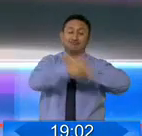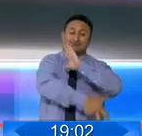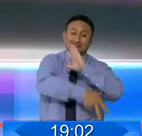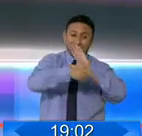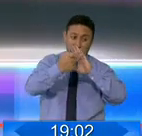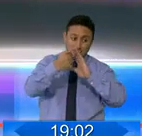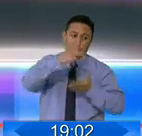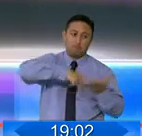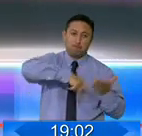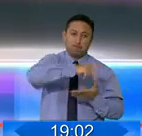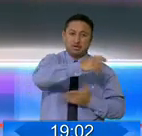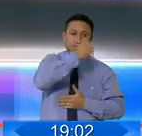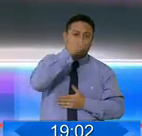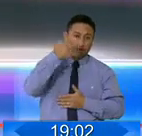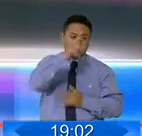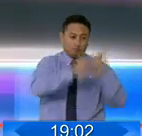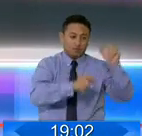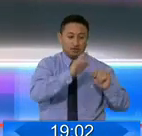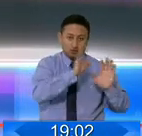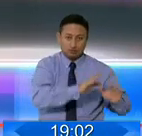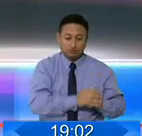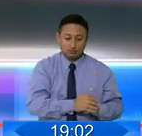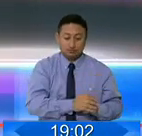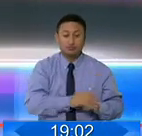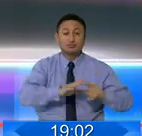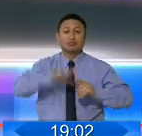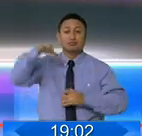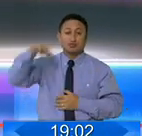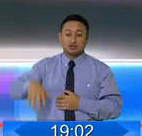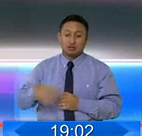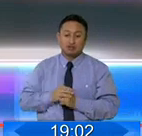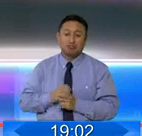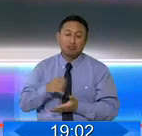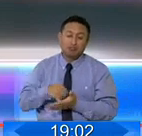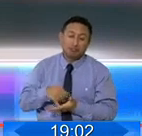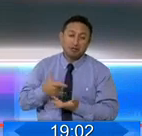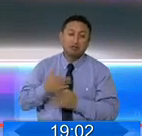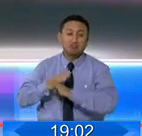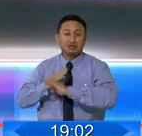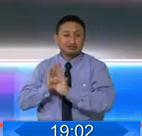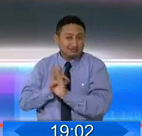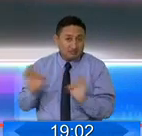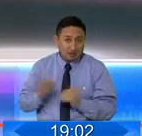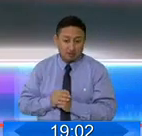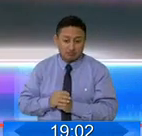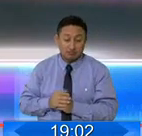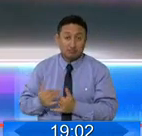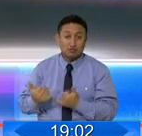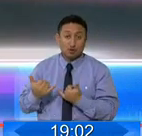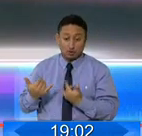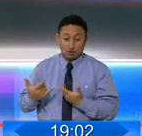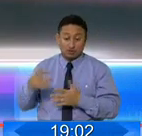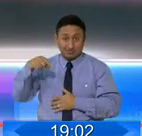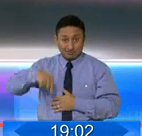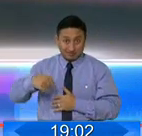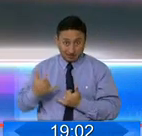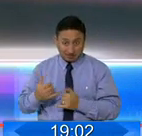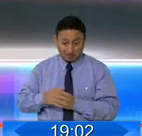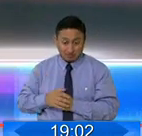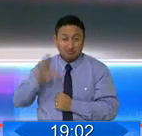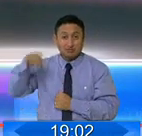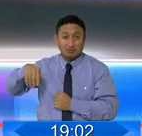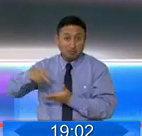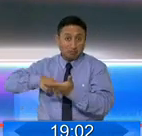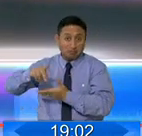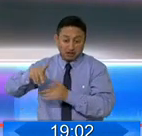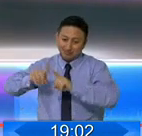ecuatoriana. Si el Estado actúa con debilidad y no defiende sus derechos, su marco legal, como está establecido en el país, que el Estado pague otra